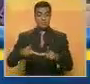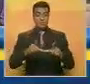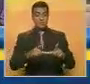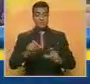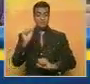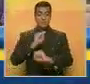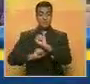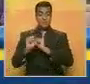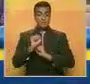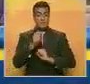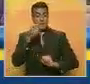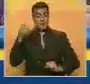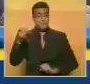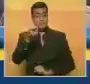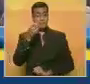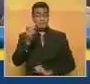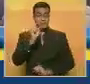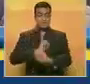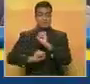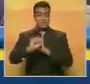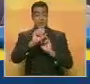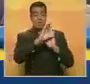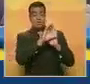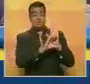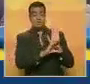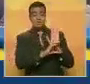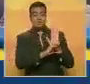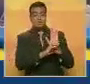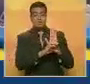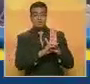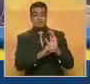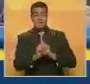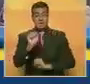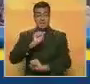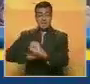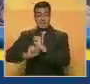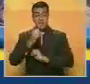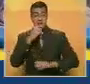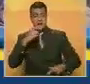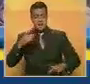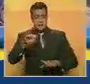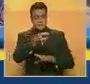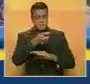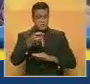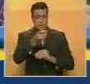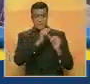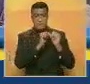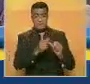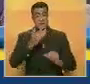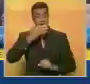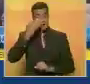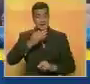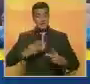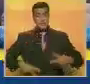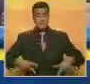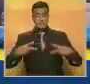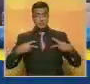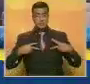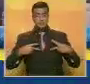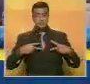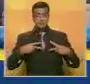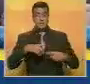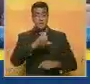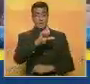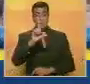defiendan el pueblo que defiendan la Constitución y que defiendan la búsqueda permanente de la calidad de vida para Leopoldo López